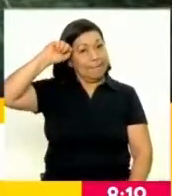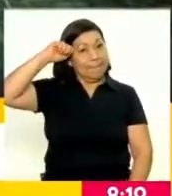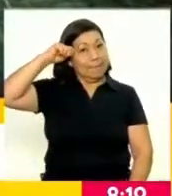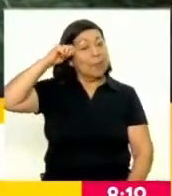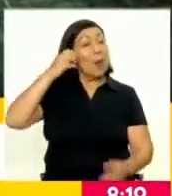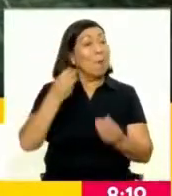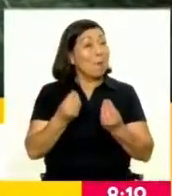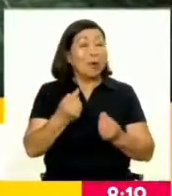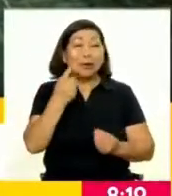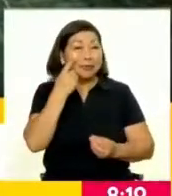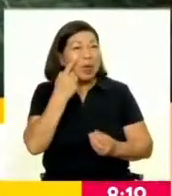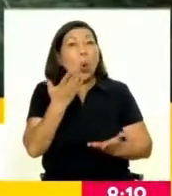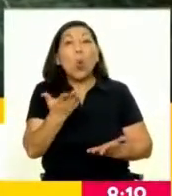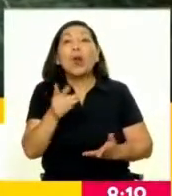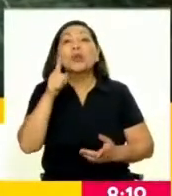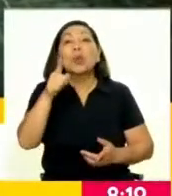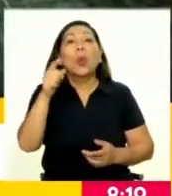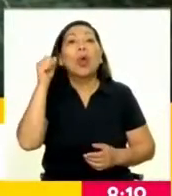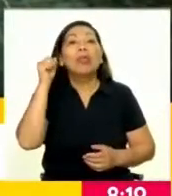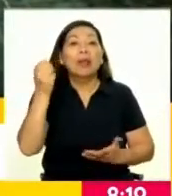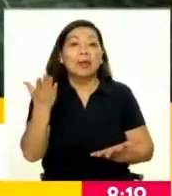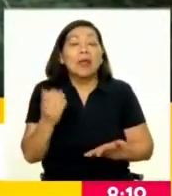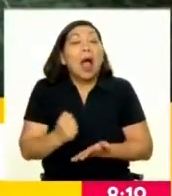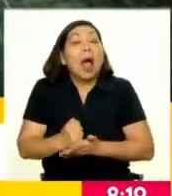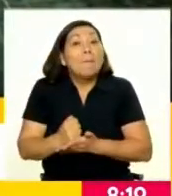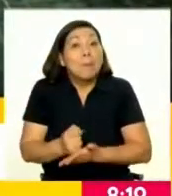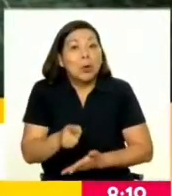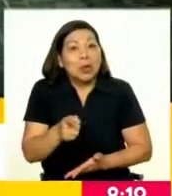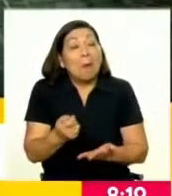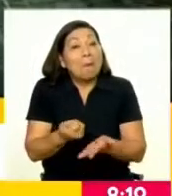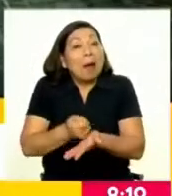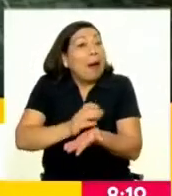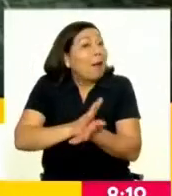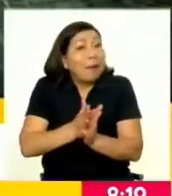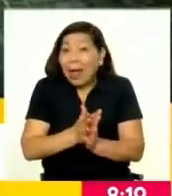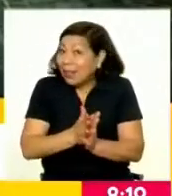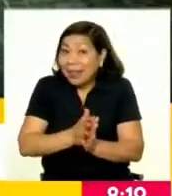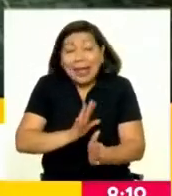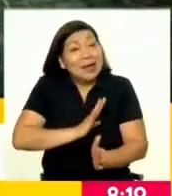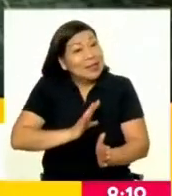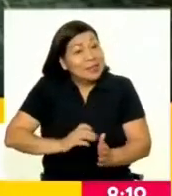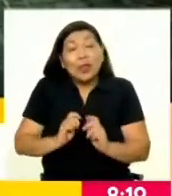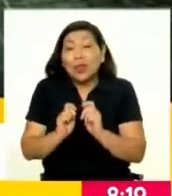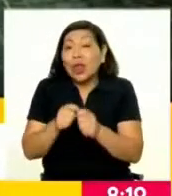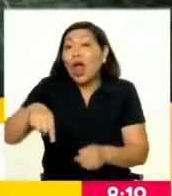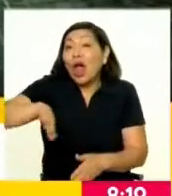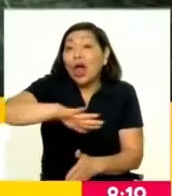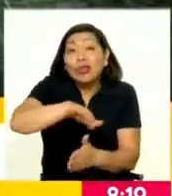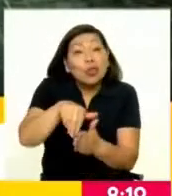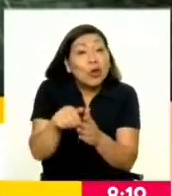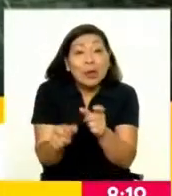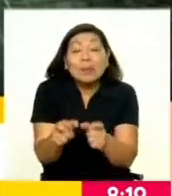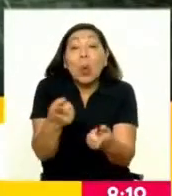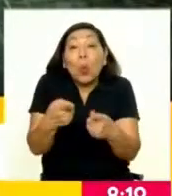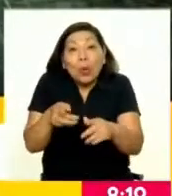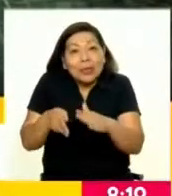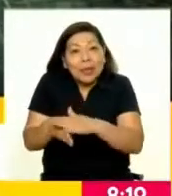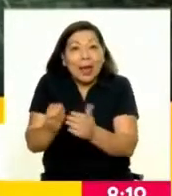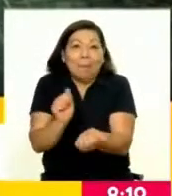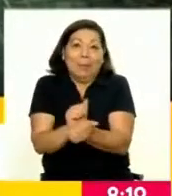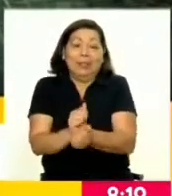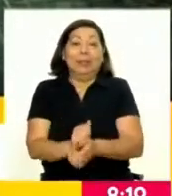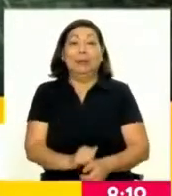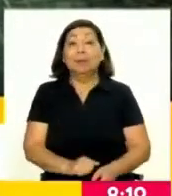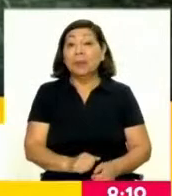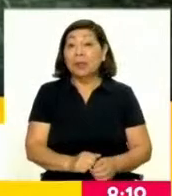muy pocos conocen de esta defensa pública y gratuita que brinda el Estado a todas las personas detenidas. Así es.